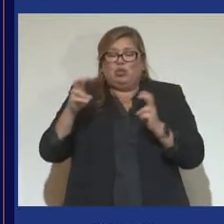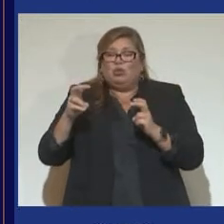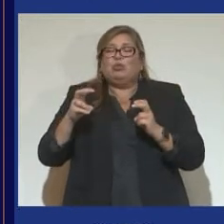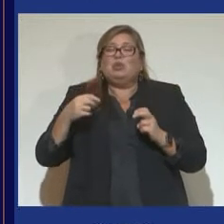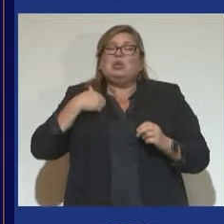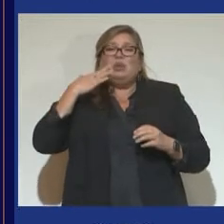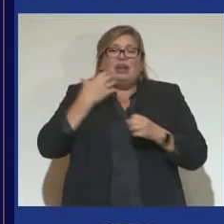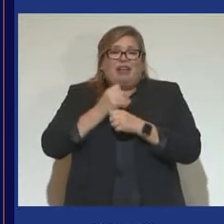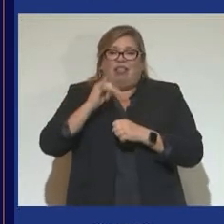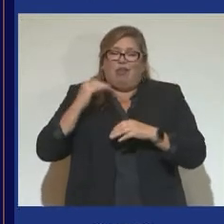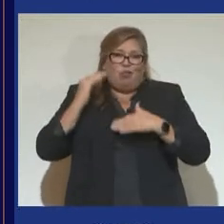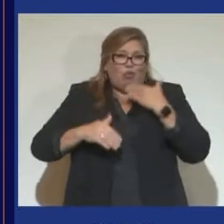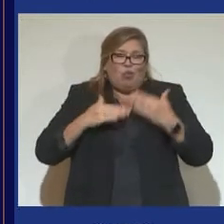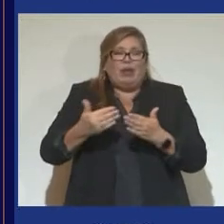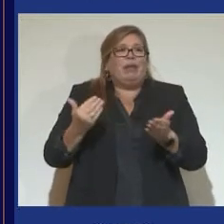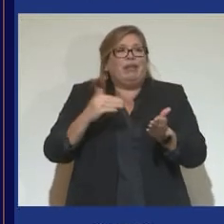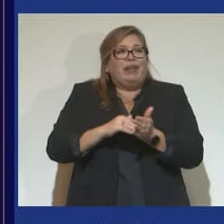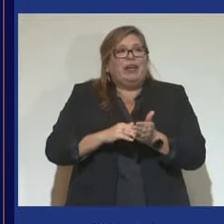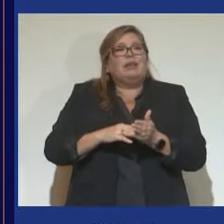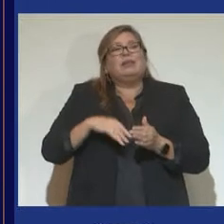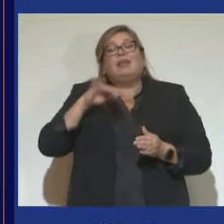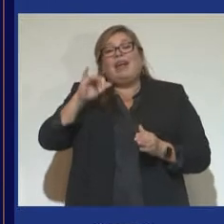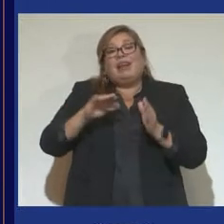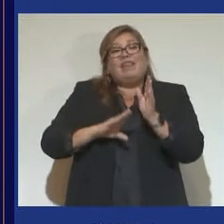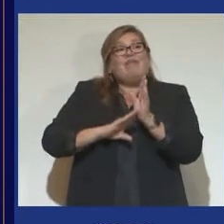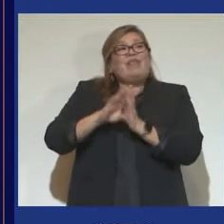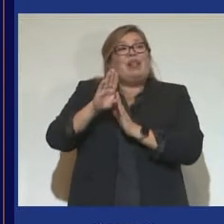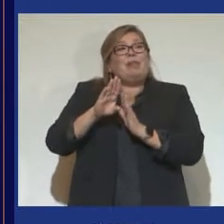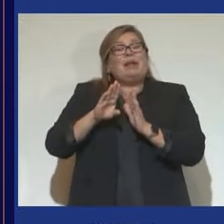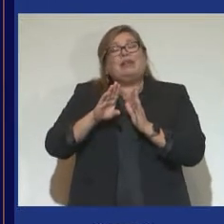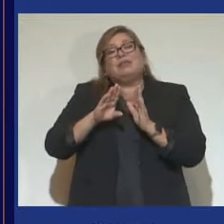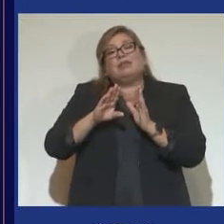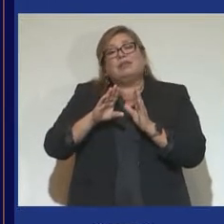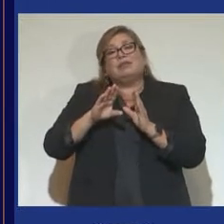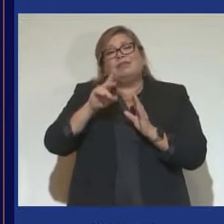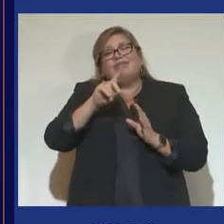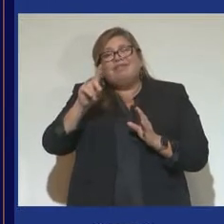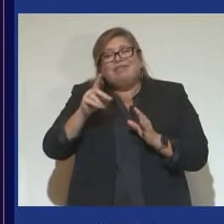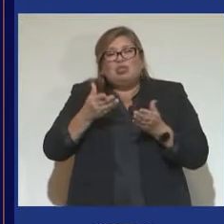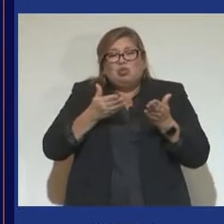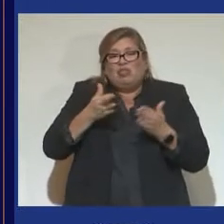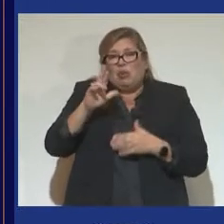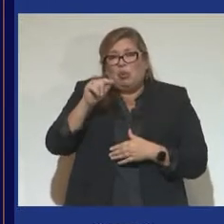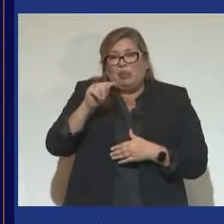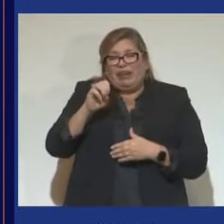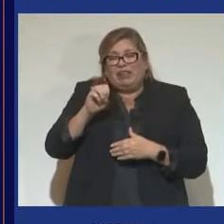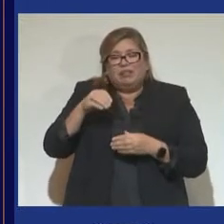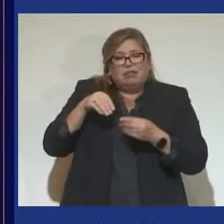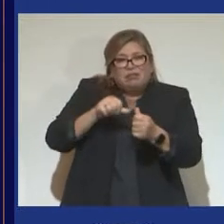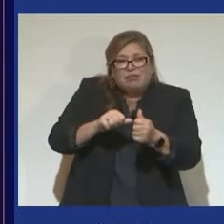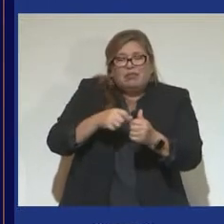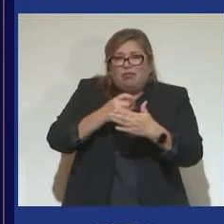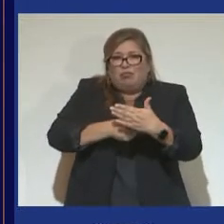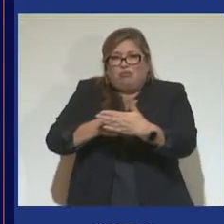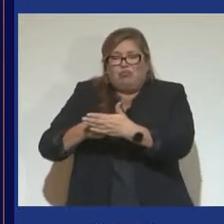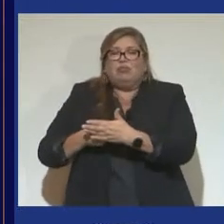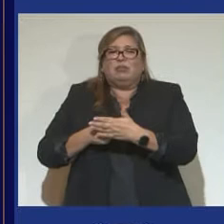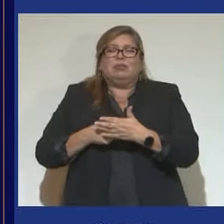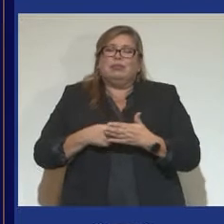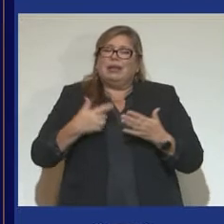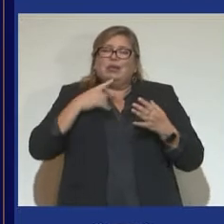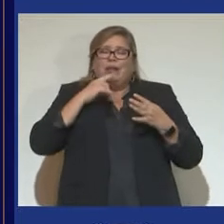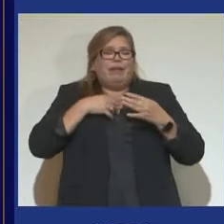apoyar esto de manera tan transparente y tan fuerte a las tarifas de servicio de desarrollo y